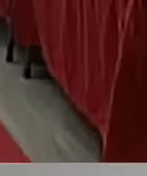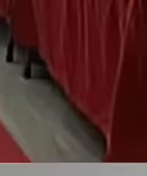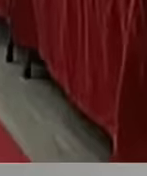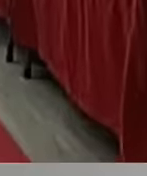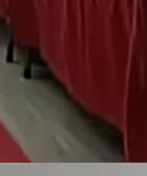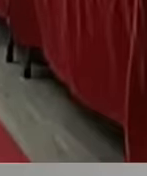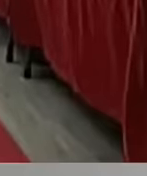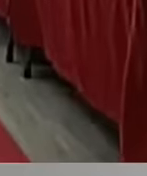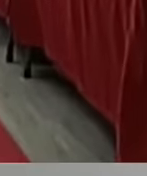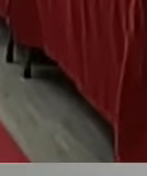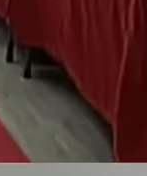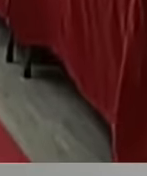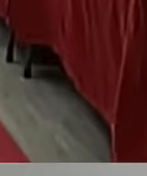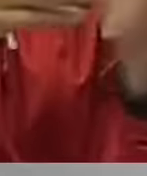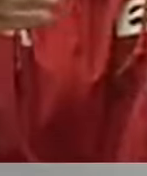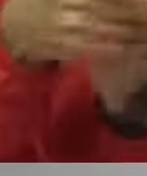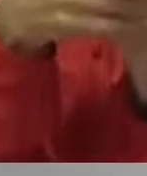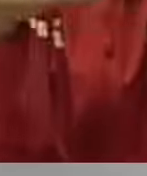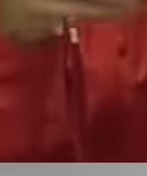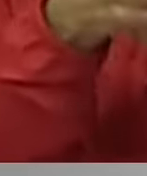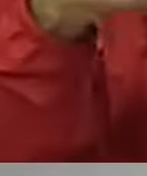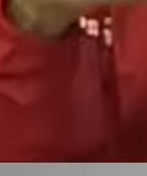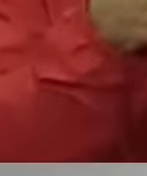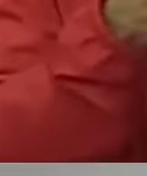Buenas tardes.